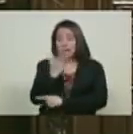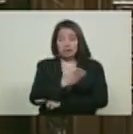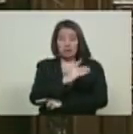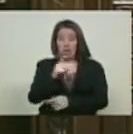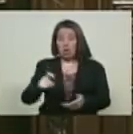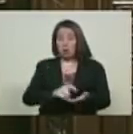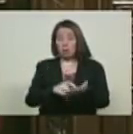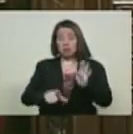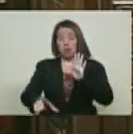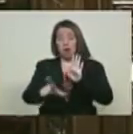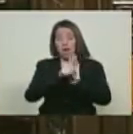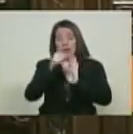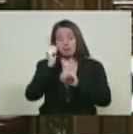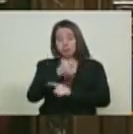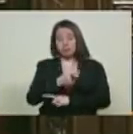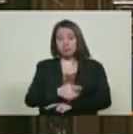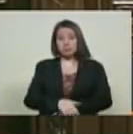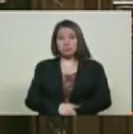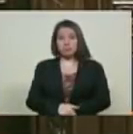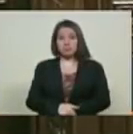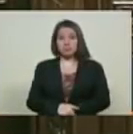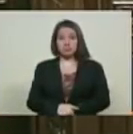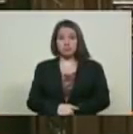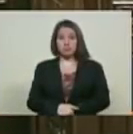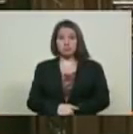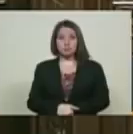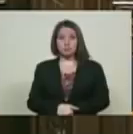con todo el peso de la ley,